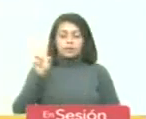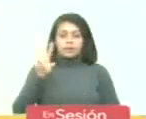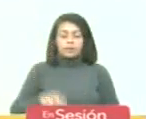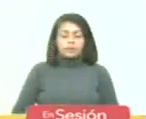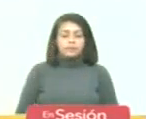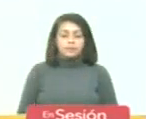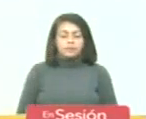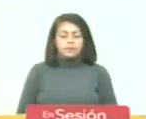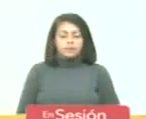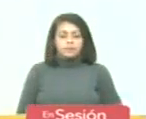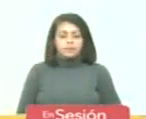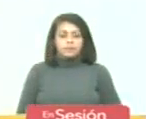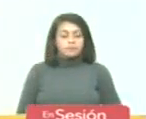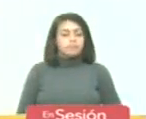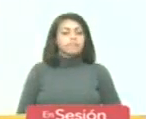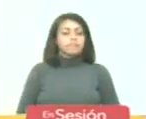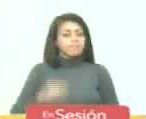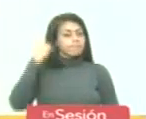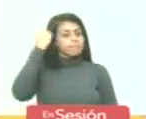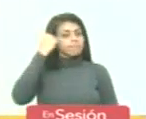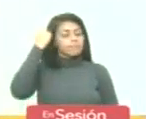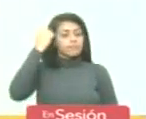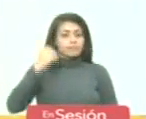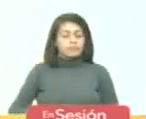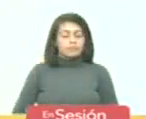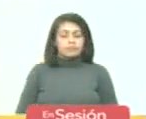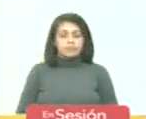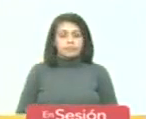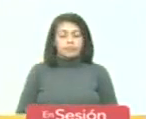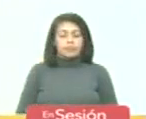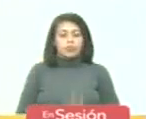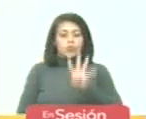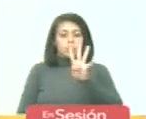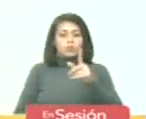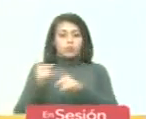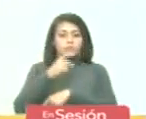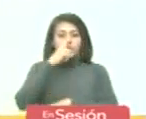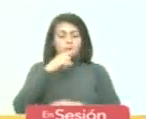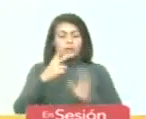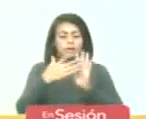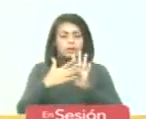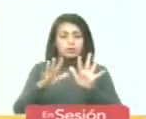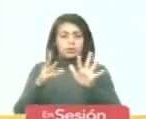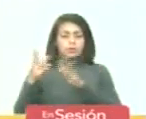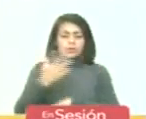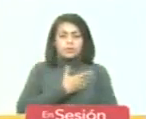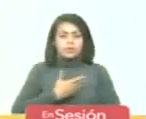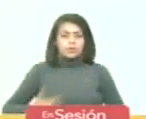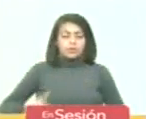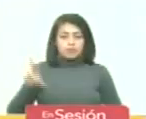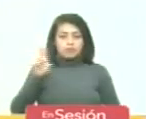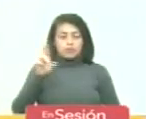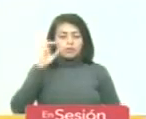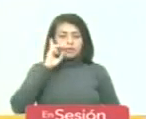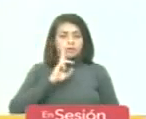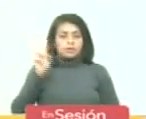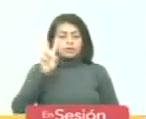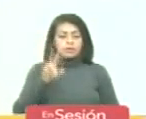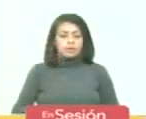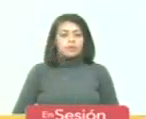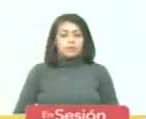de Venezuela, considerando que el 4 de agosto del 2018 el presidente de la República Bolivariana de